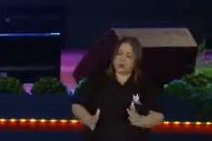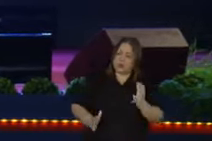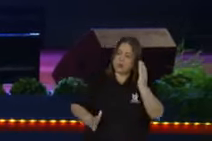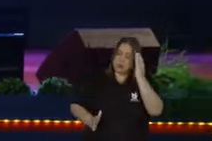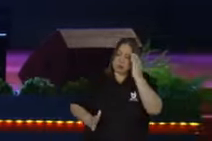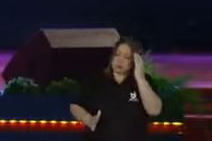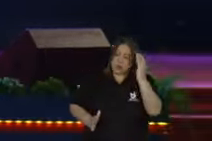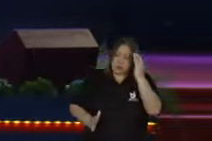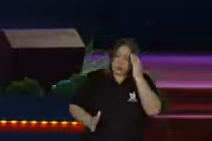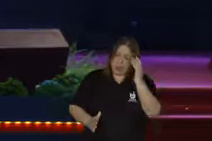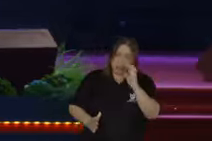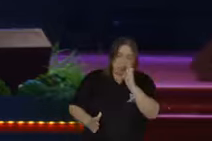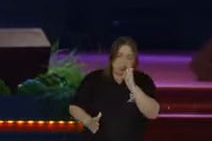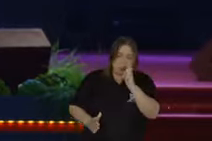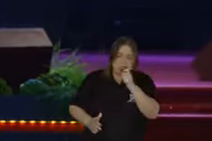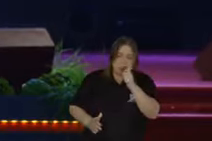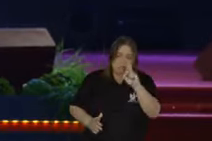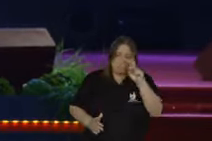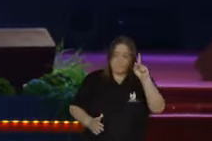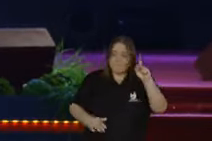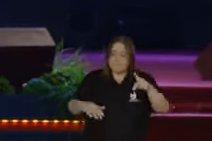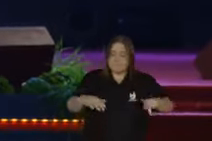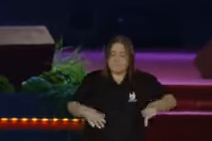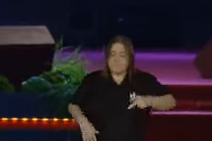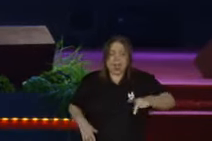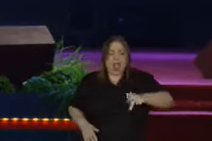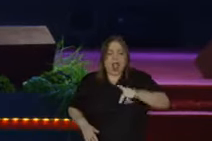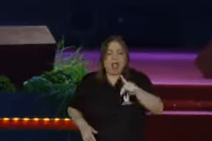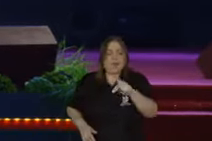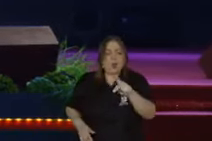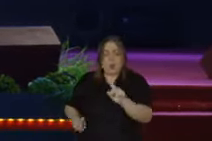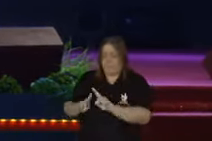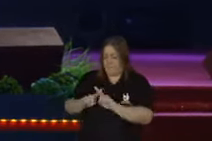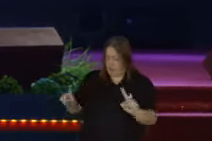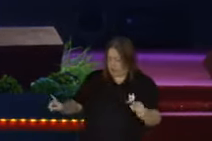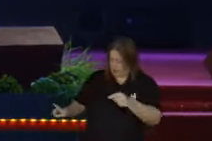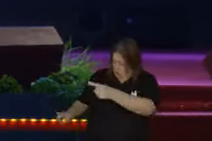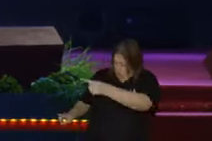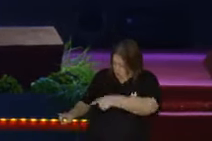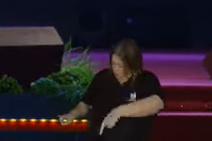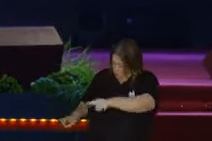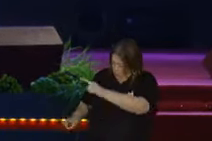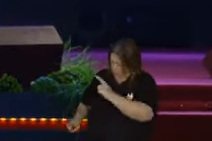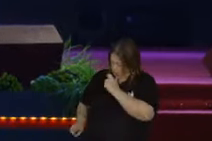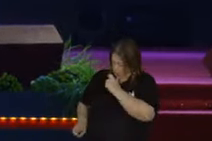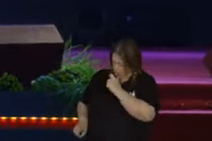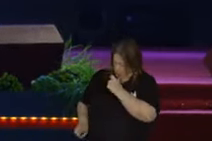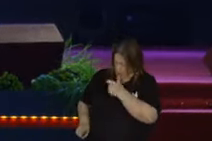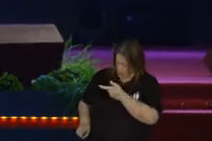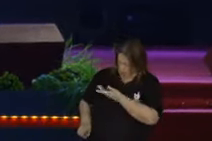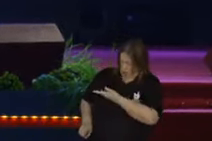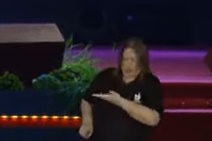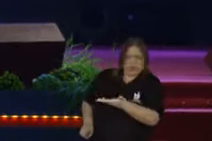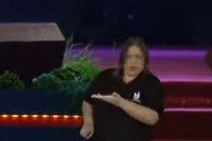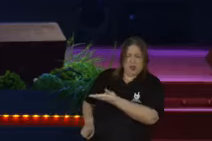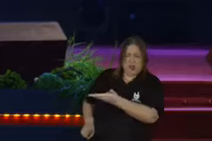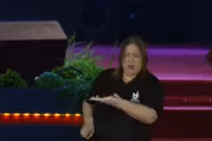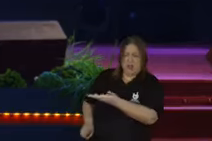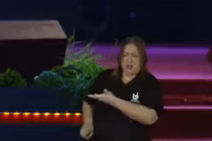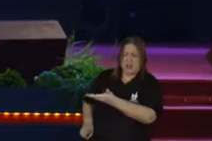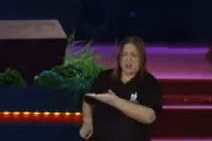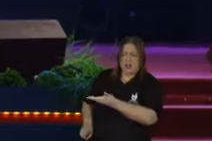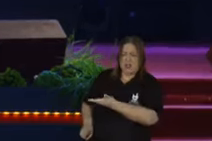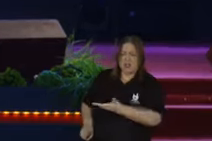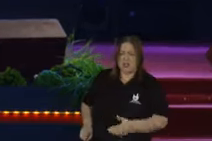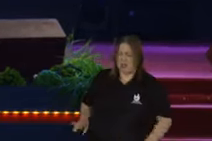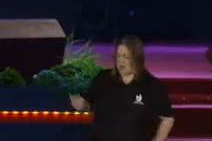bien quién es Pablo, y ustedes, ¿quién se creen que son? Y le dieron una paliza a los